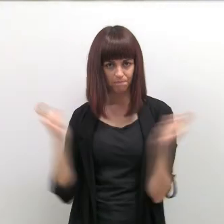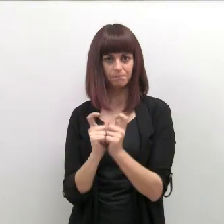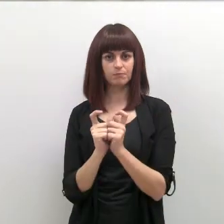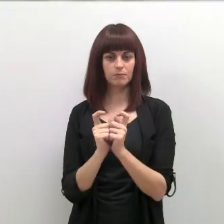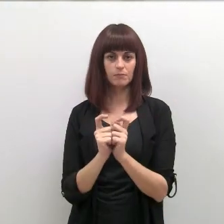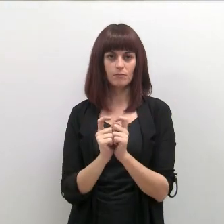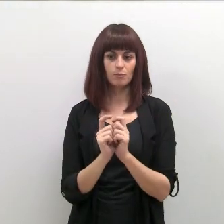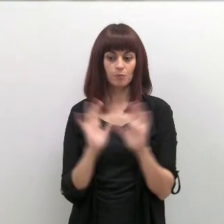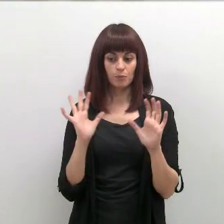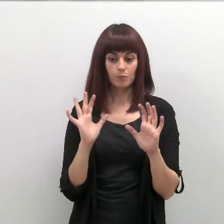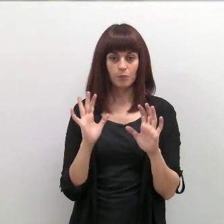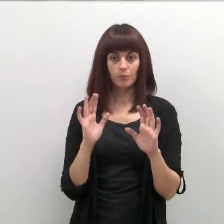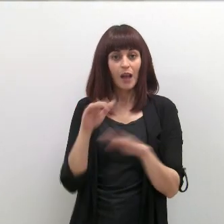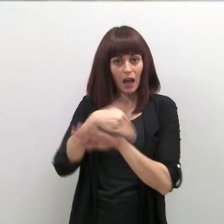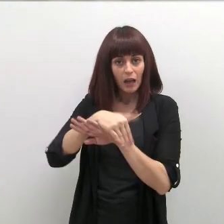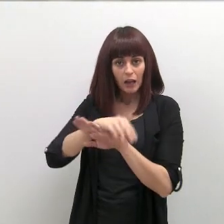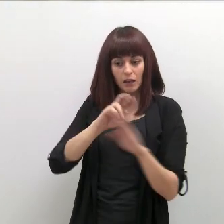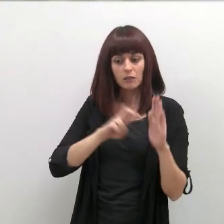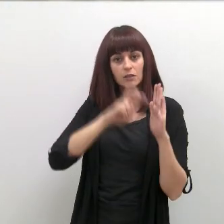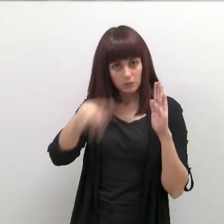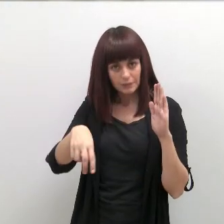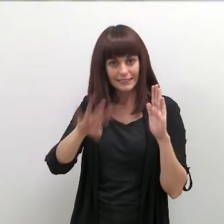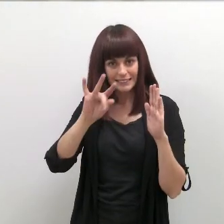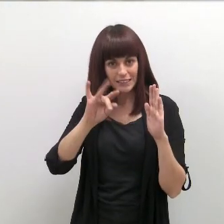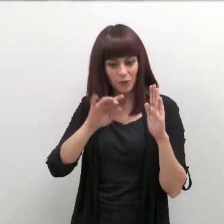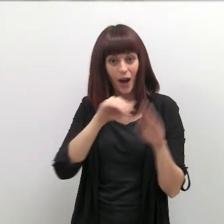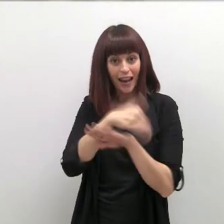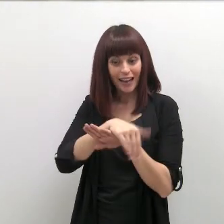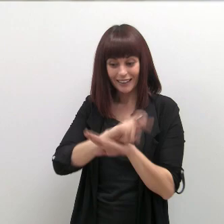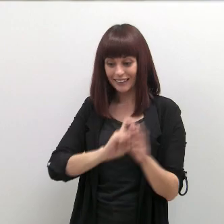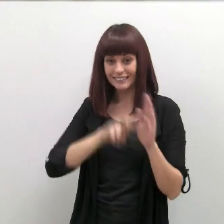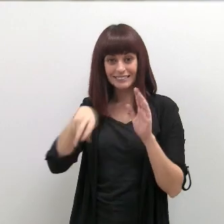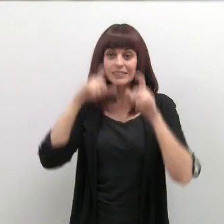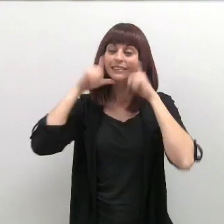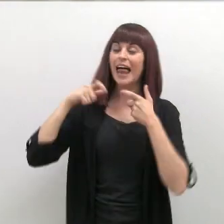tenemos es salir a la calle, podemos salir a la calle. Lo que no tenemos que hacer es interaccionar con nadie.